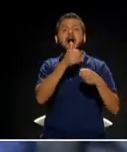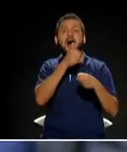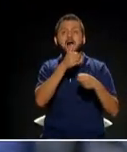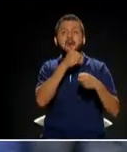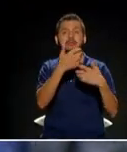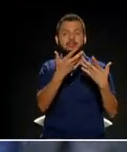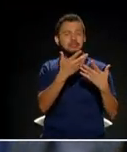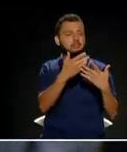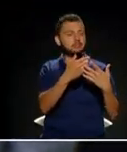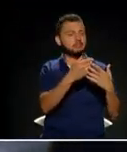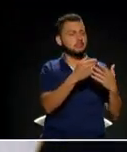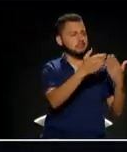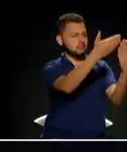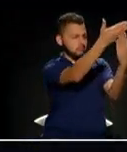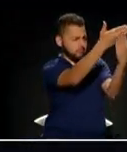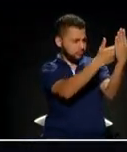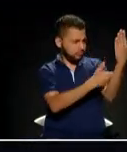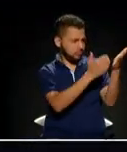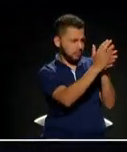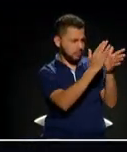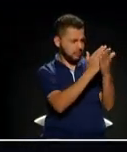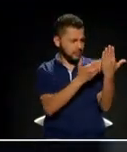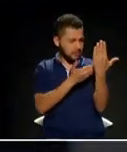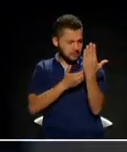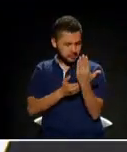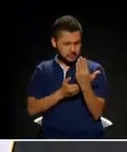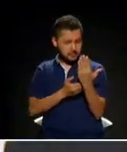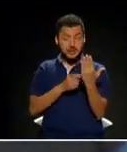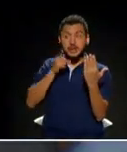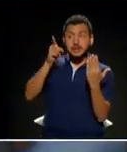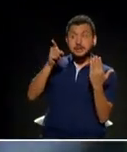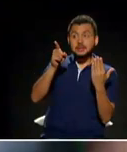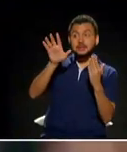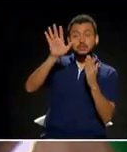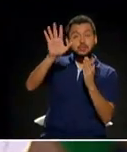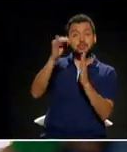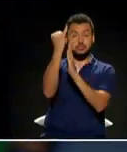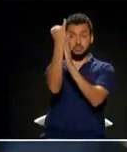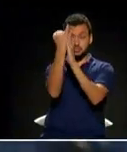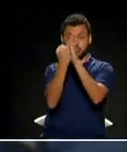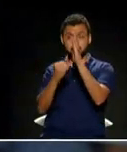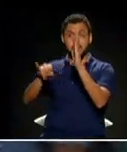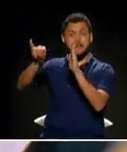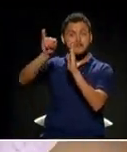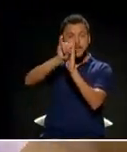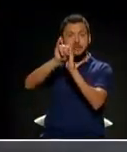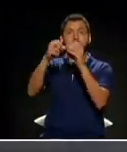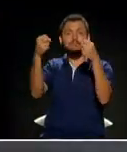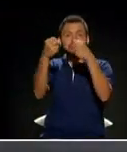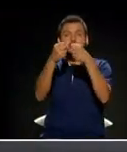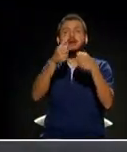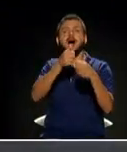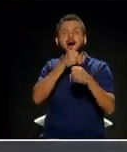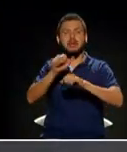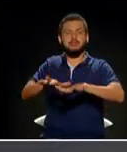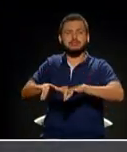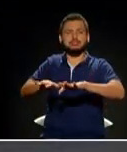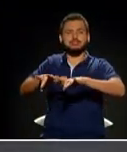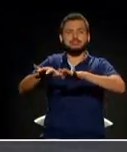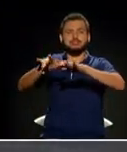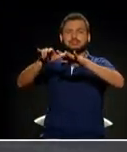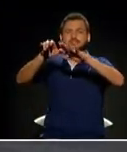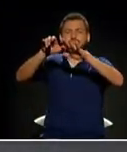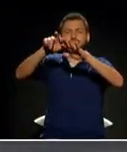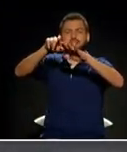puesto que no fue responsabilidad de empresas públicas sino un imprevisto lo que ocurrió con hidroituango y como él ha planteado